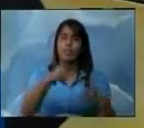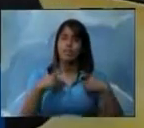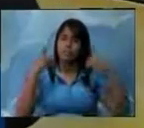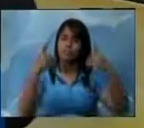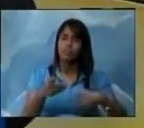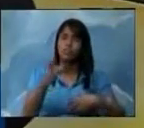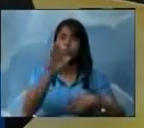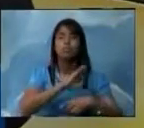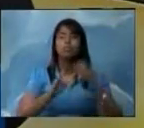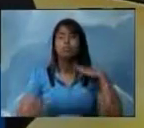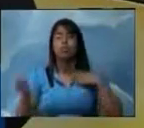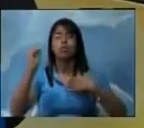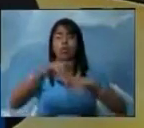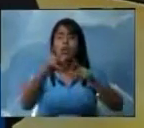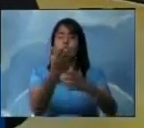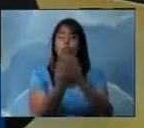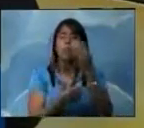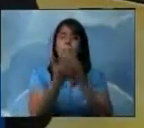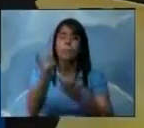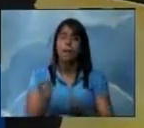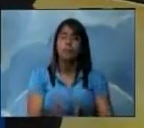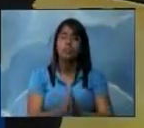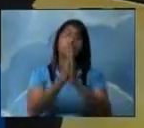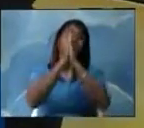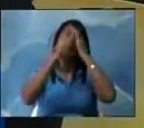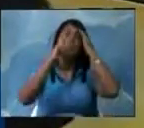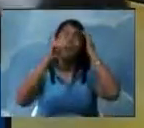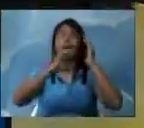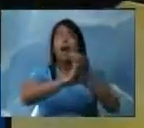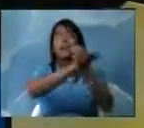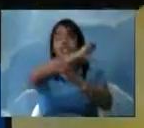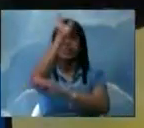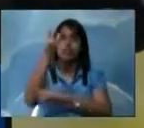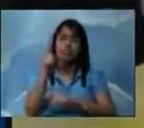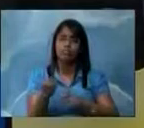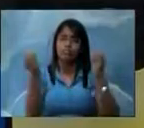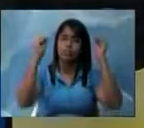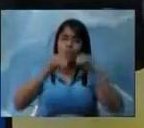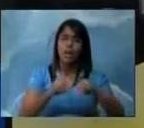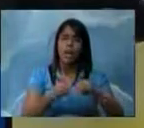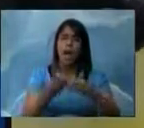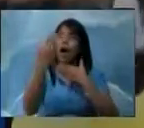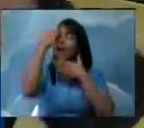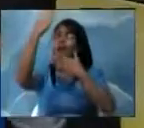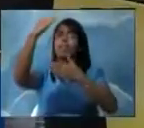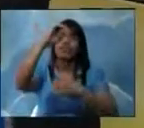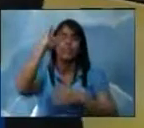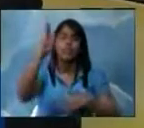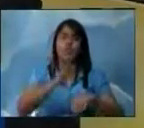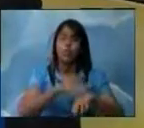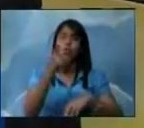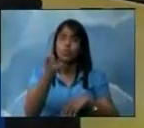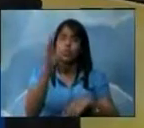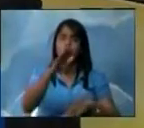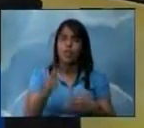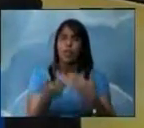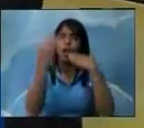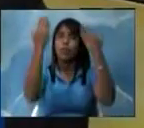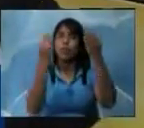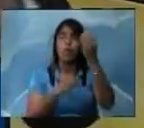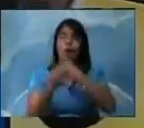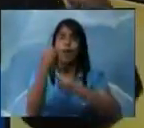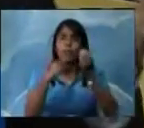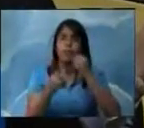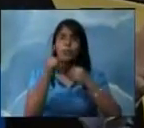en el restaurante, usted coloca sus manos, eleva su mirada al cielo y usted agradece al Señor porque usted le está dando los